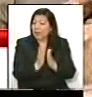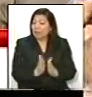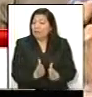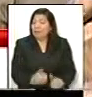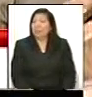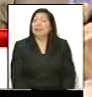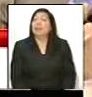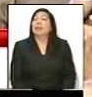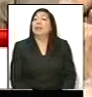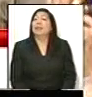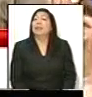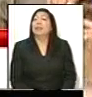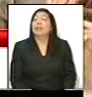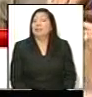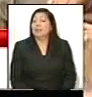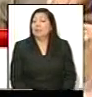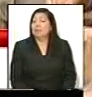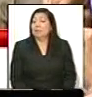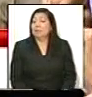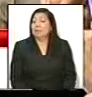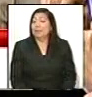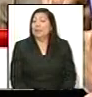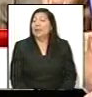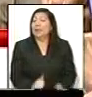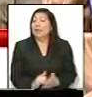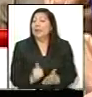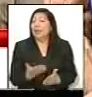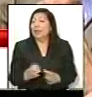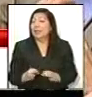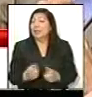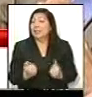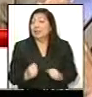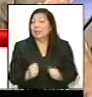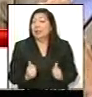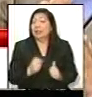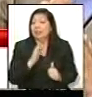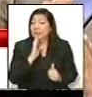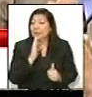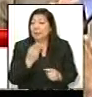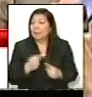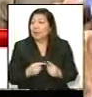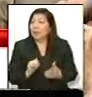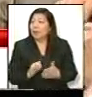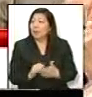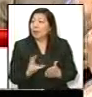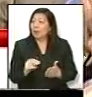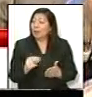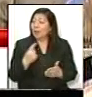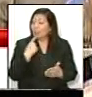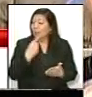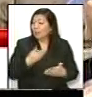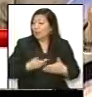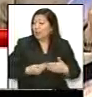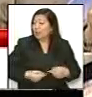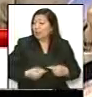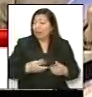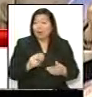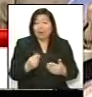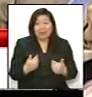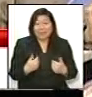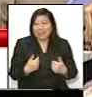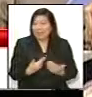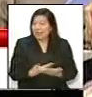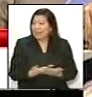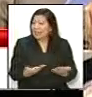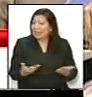de defensa de los fueros parlamentarios, que hay que hacerlas y hay que acometerlas. A lo que no nos debe llevar el debate es a no tenerlo,